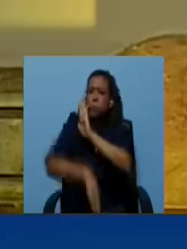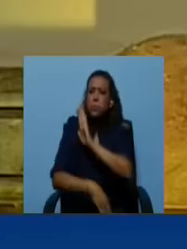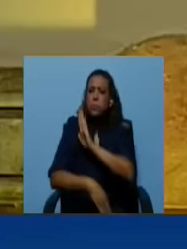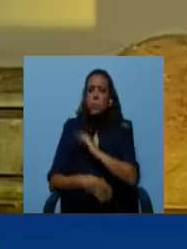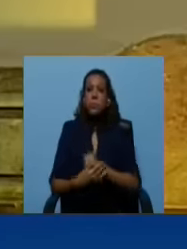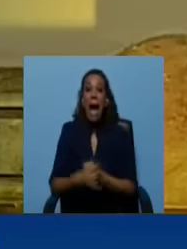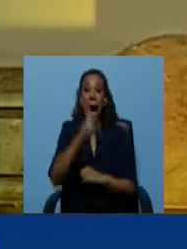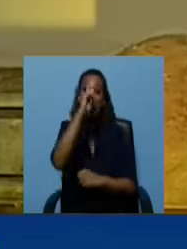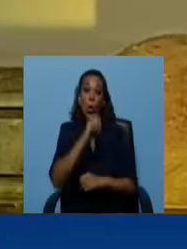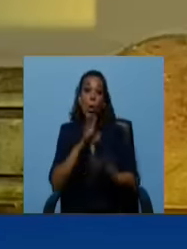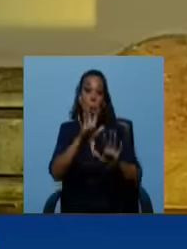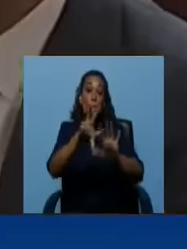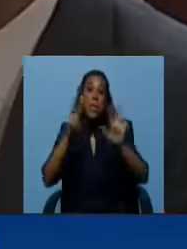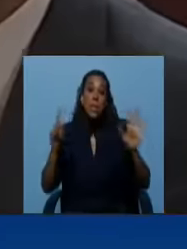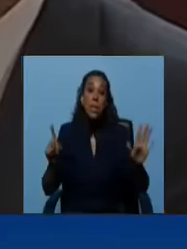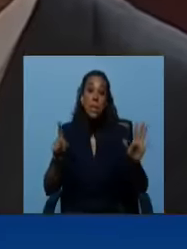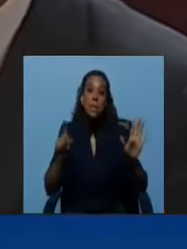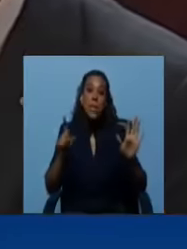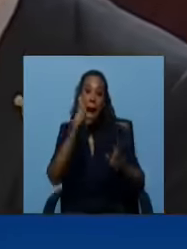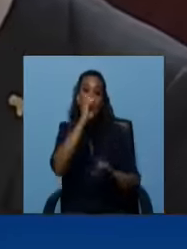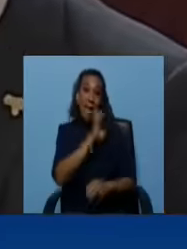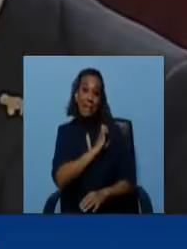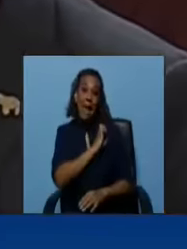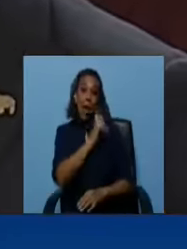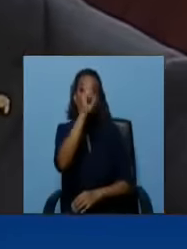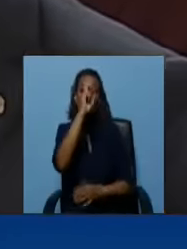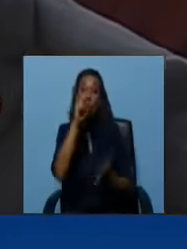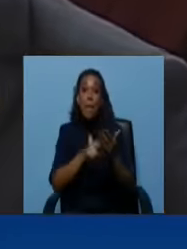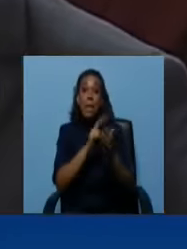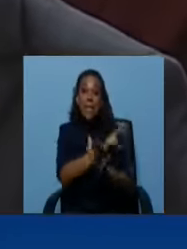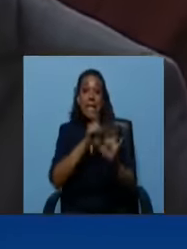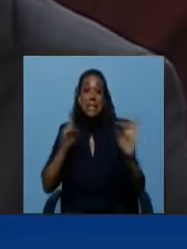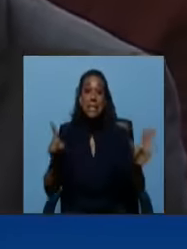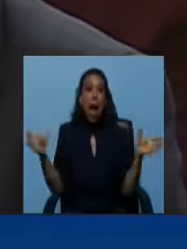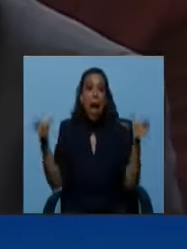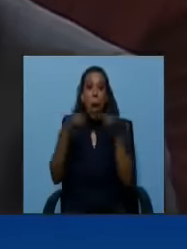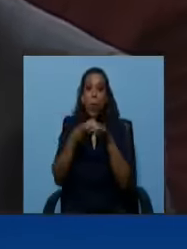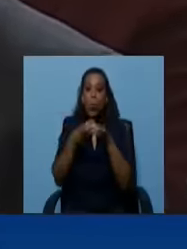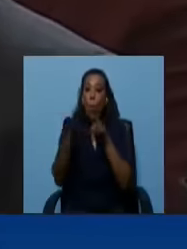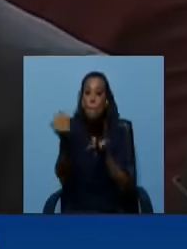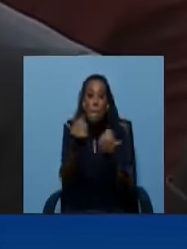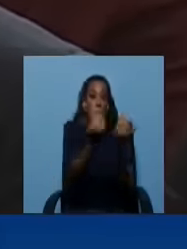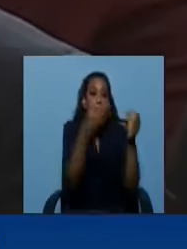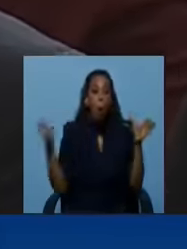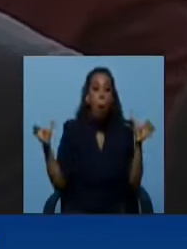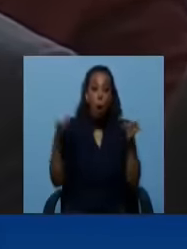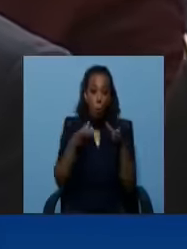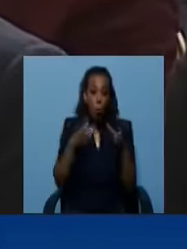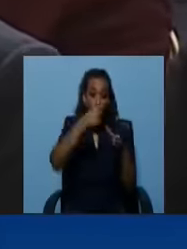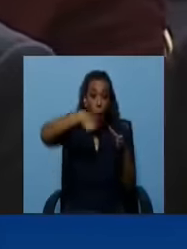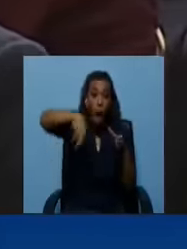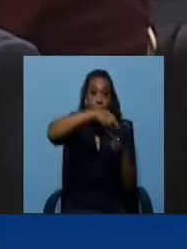Ya en el año 16, recuerdo, en enero, tuvimos una reunión muy importante.